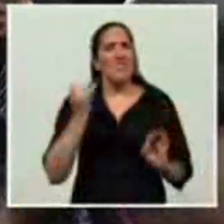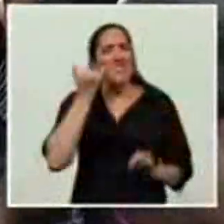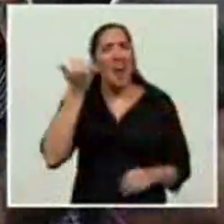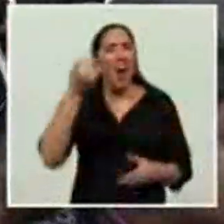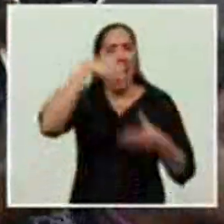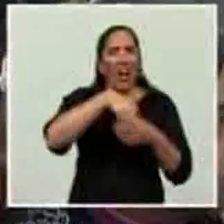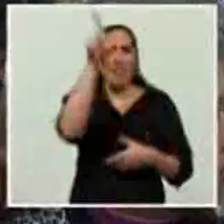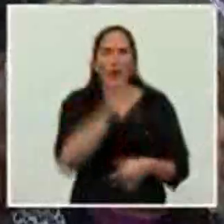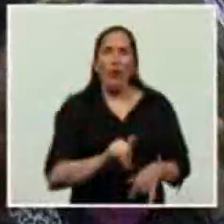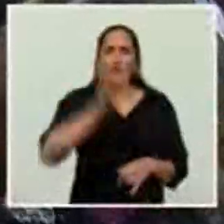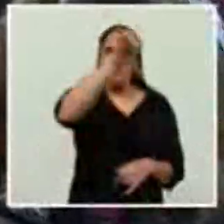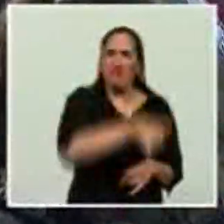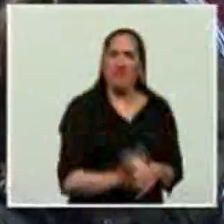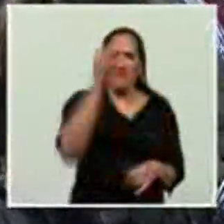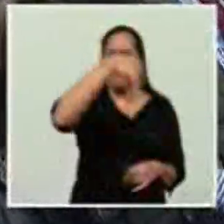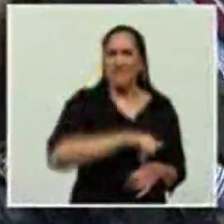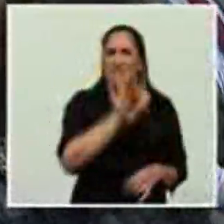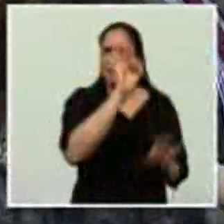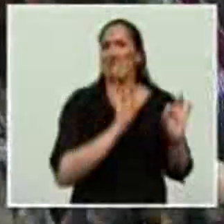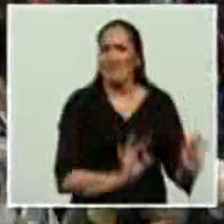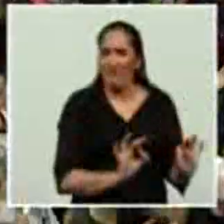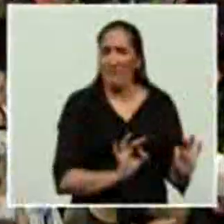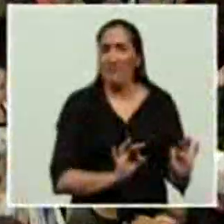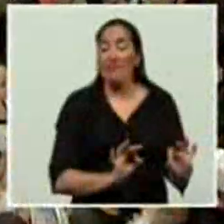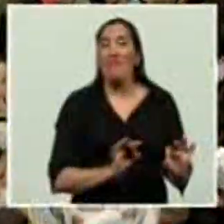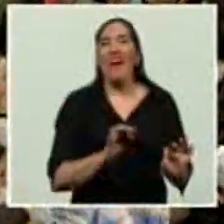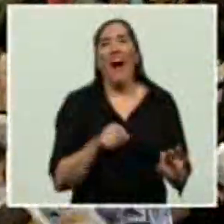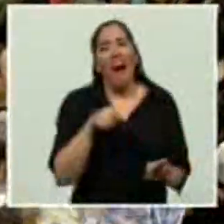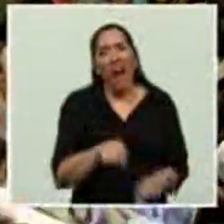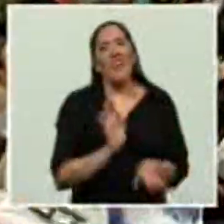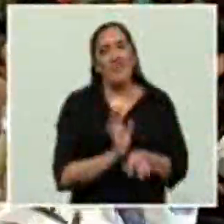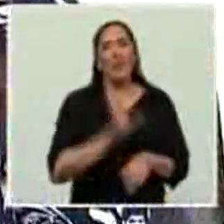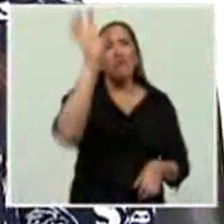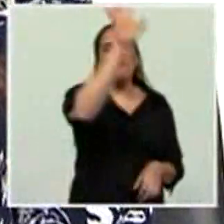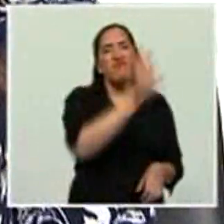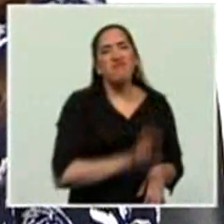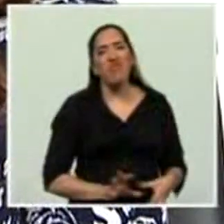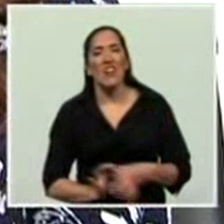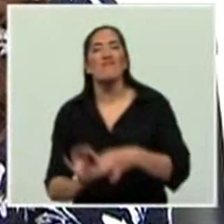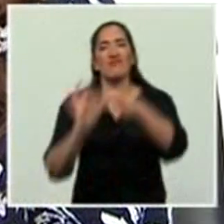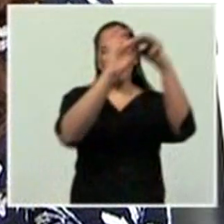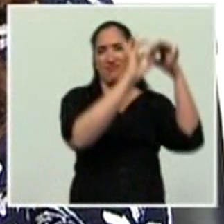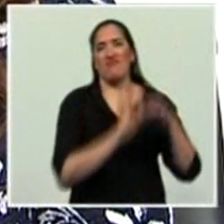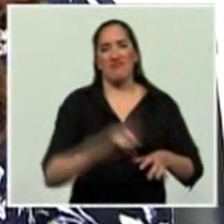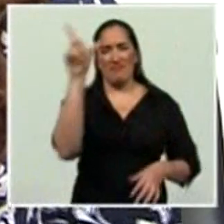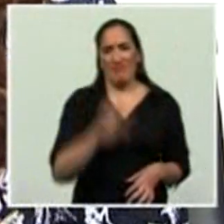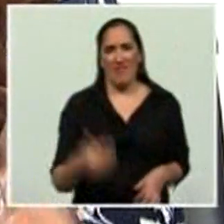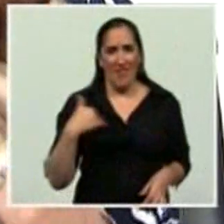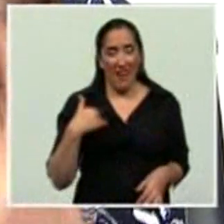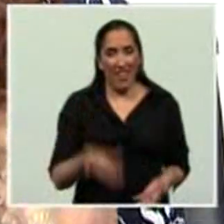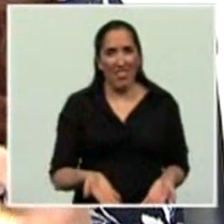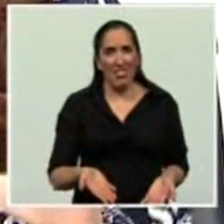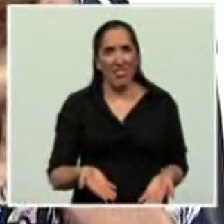que es que eso debe ser un país Federal un país federal y